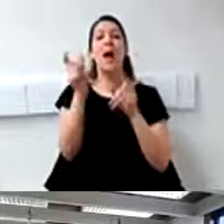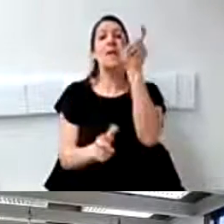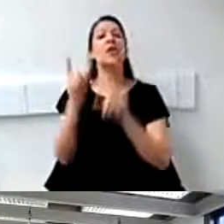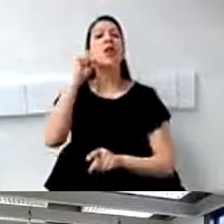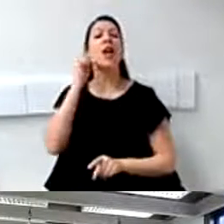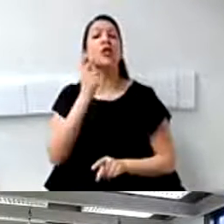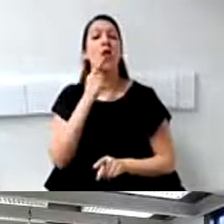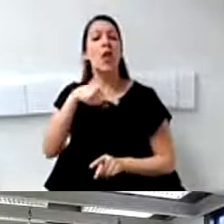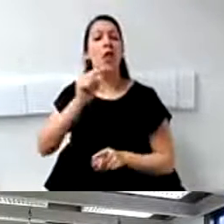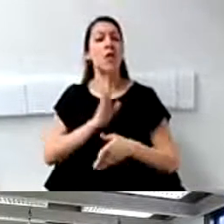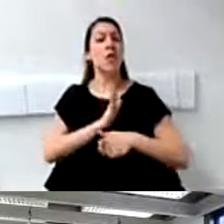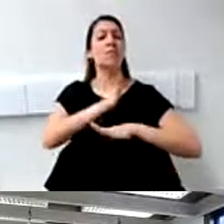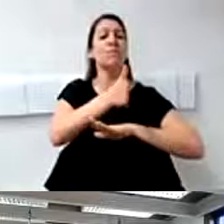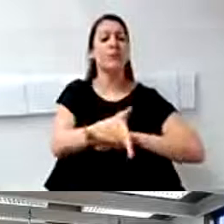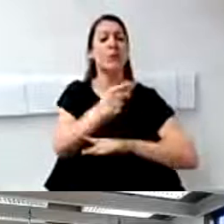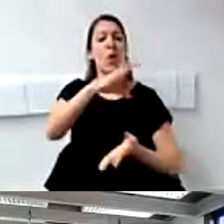las personas ciegas?